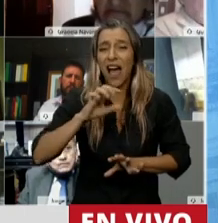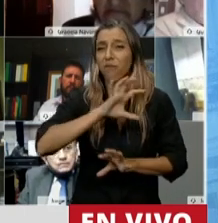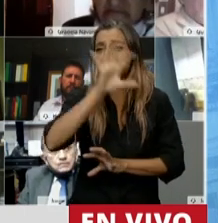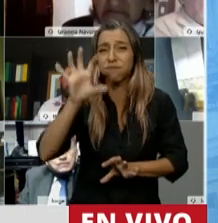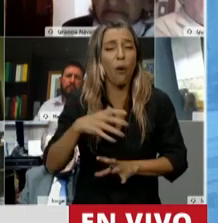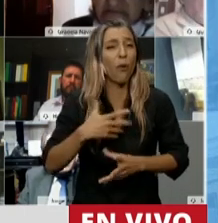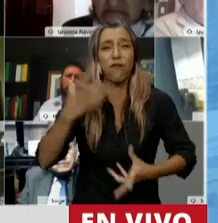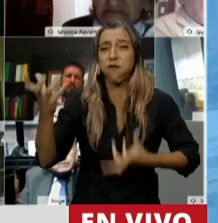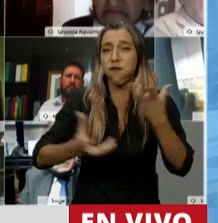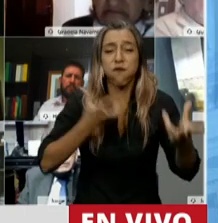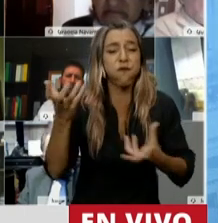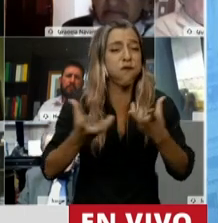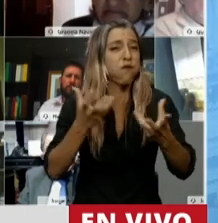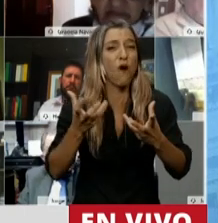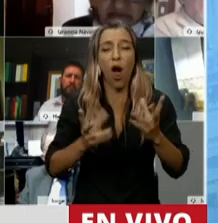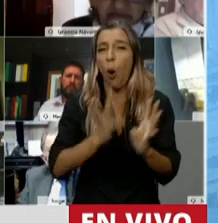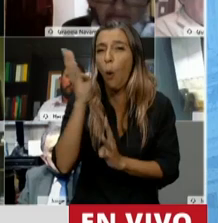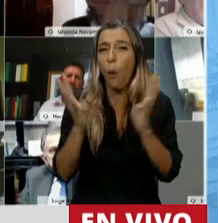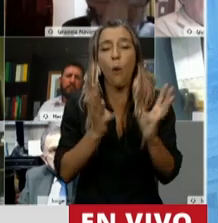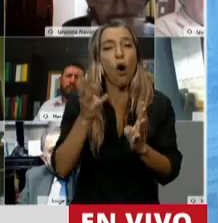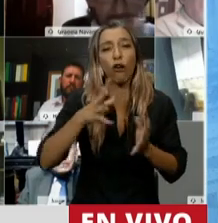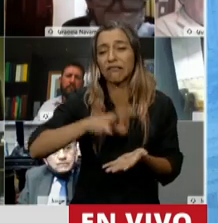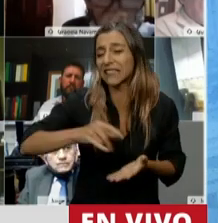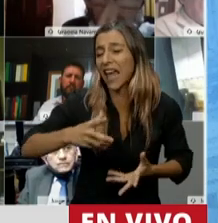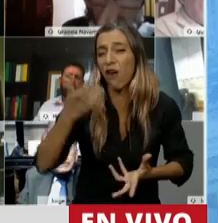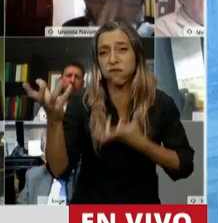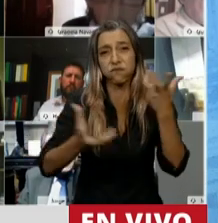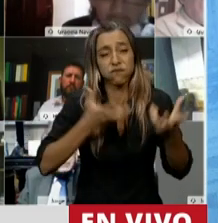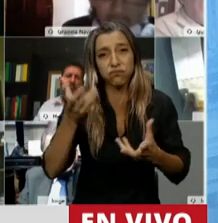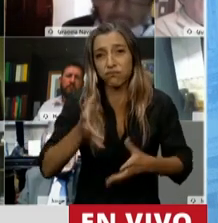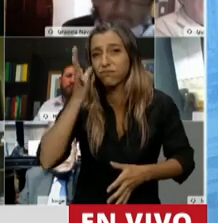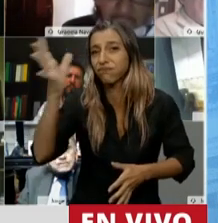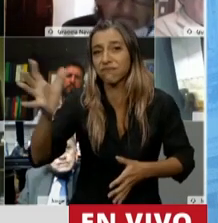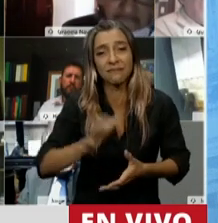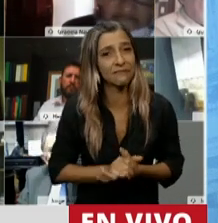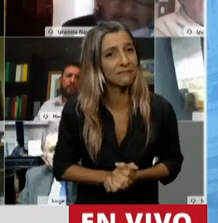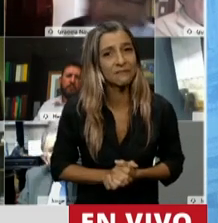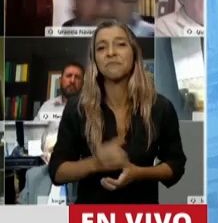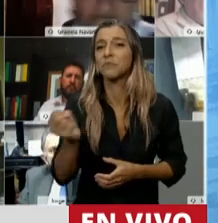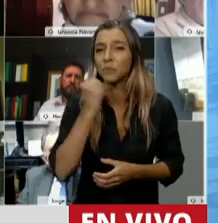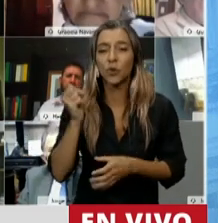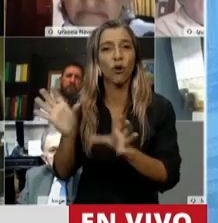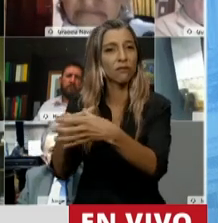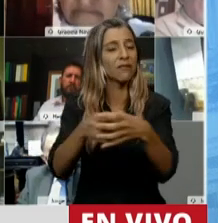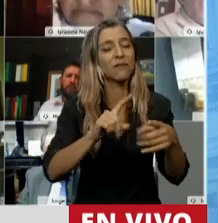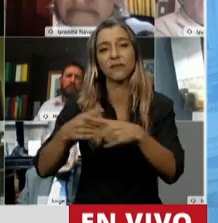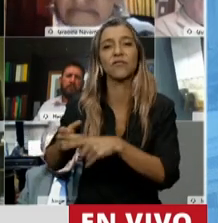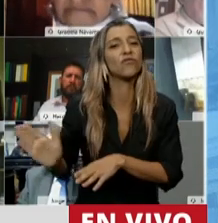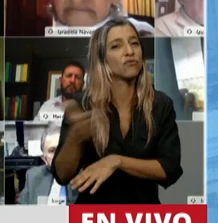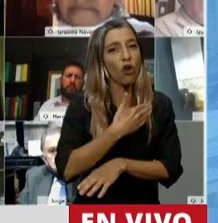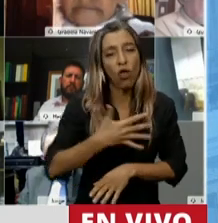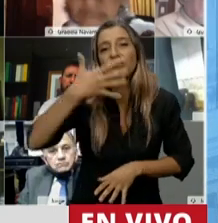hectáreas de bosques y humedales. Y necesitábamos que todos los bloques estén a la altura de las